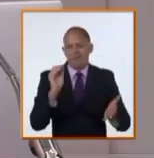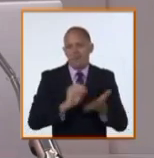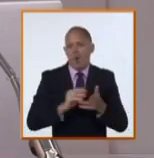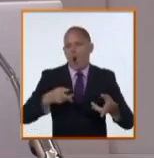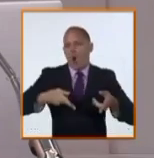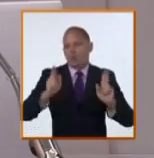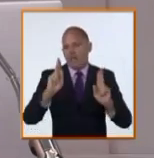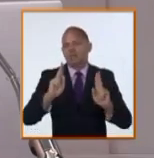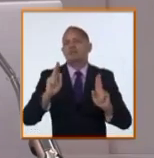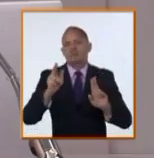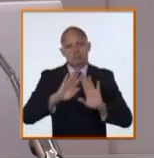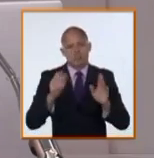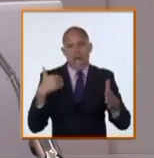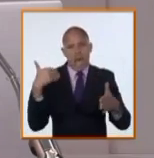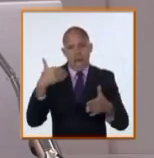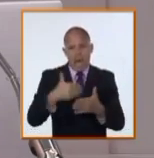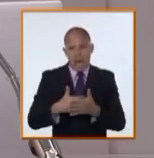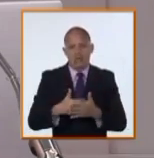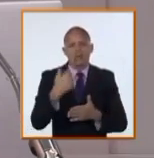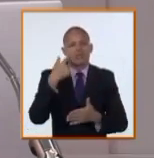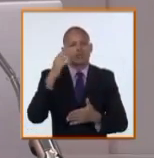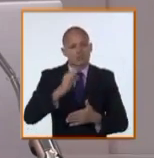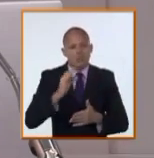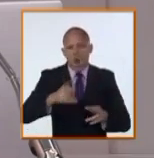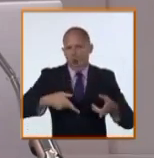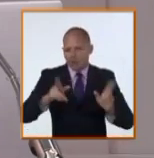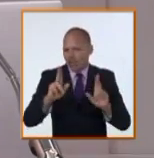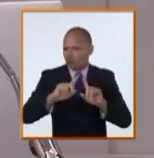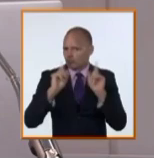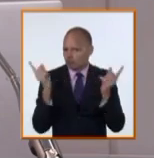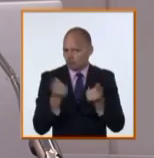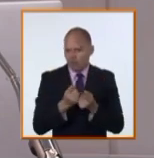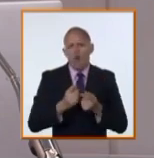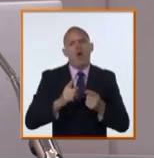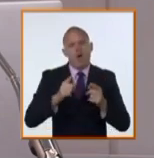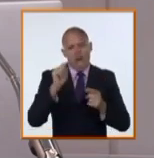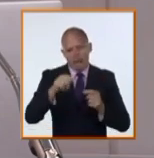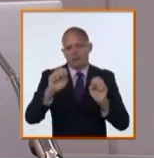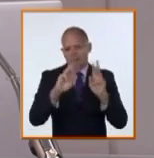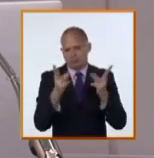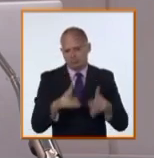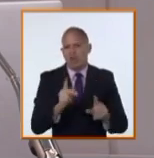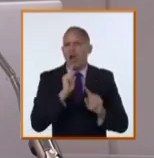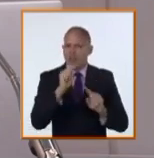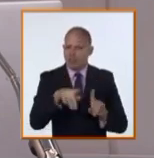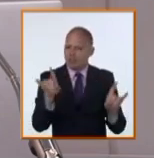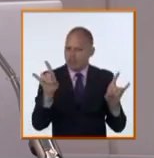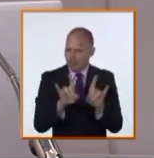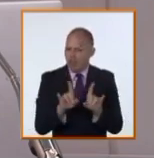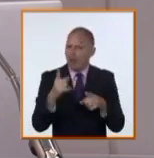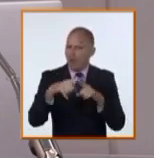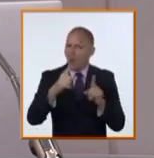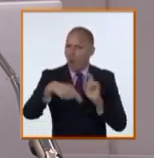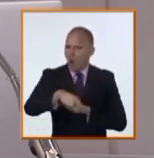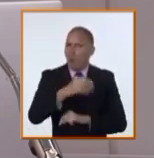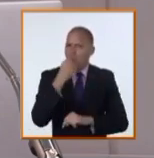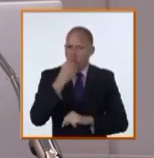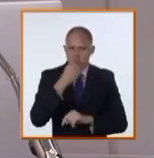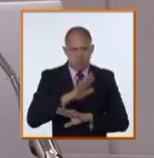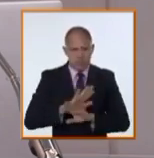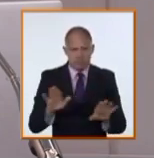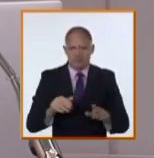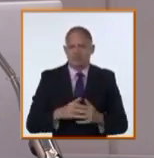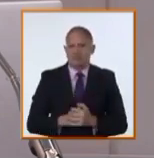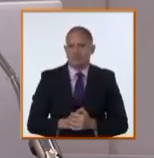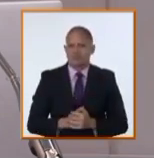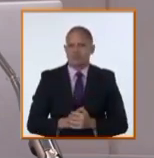al día de hoy el 80% de nuestros hoteles hoy tienen cobertura WiFi con acceso a internet desde cualquier parte del